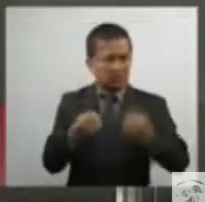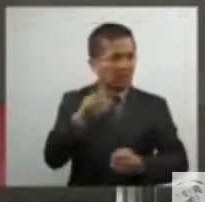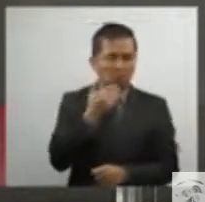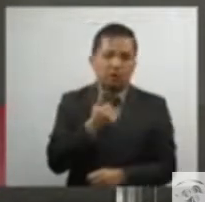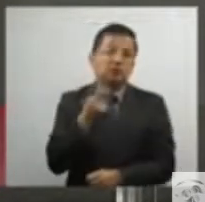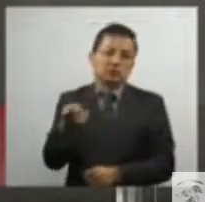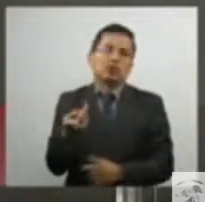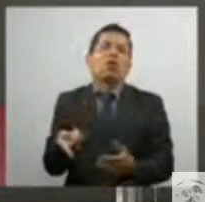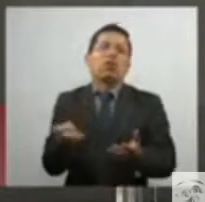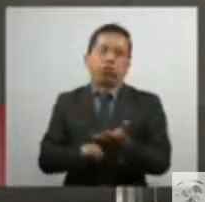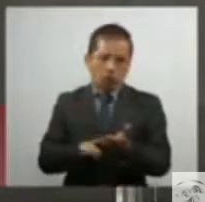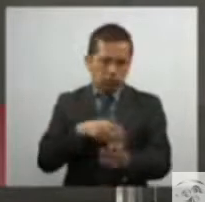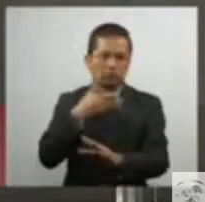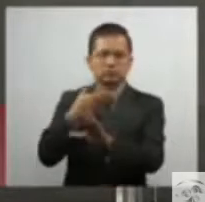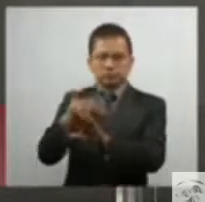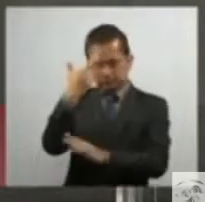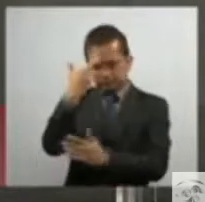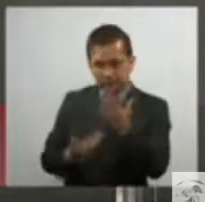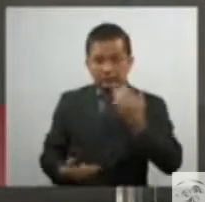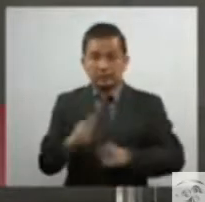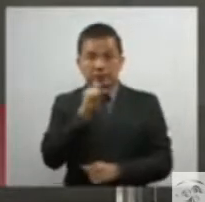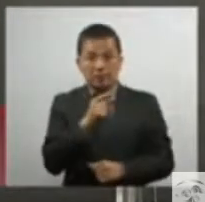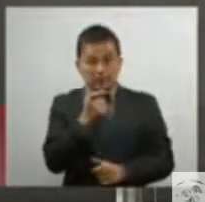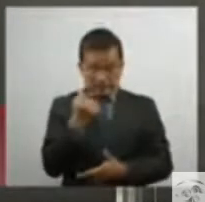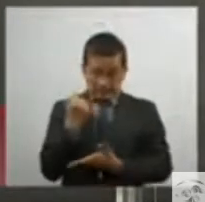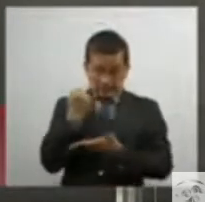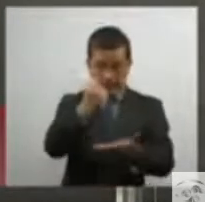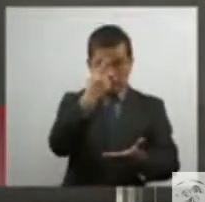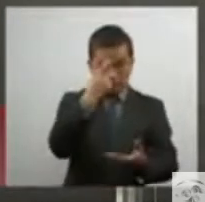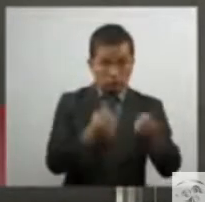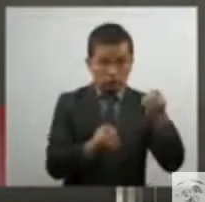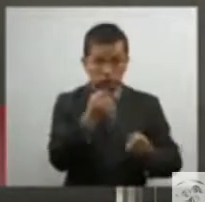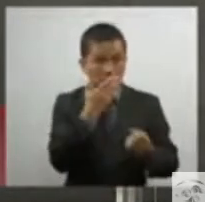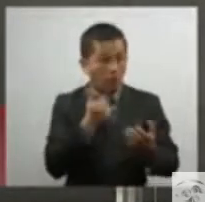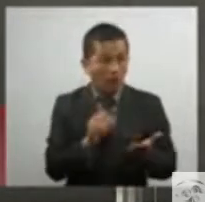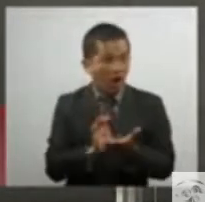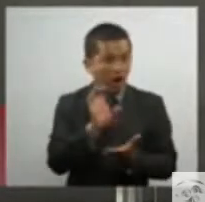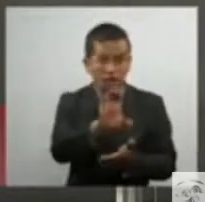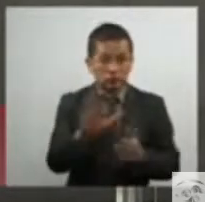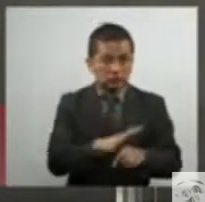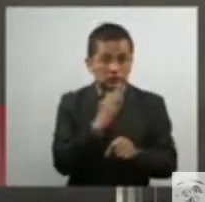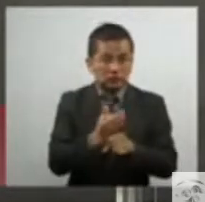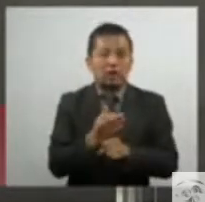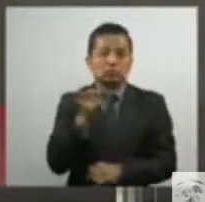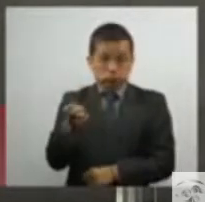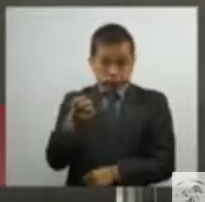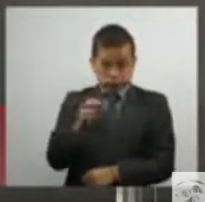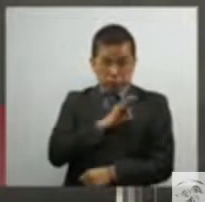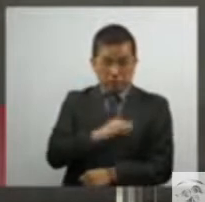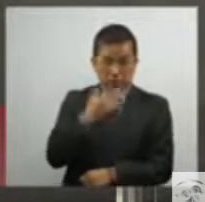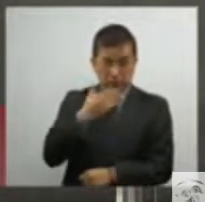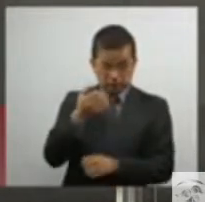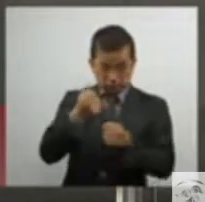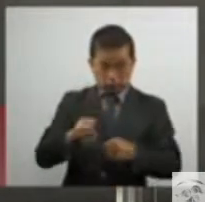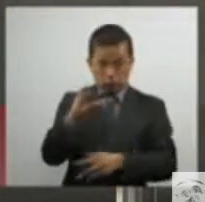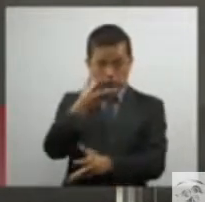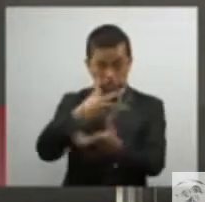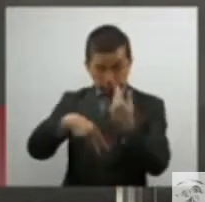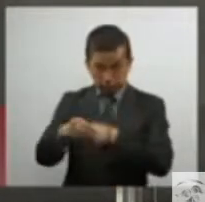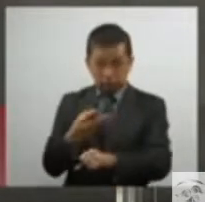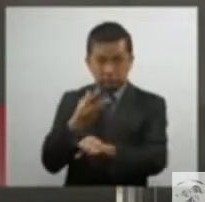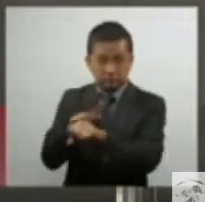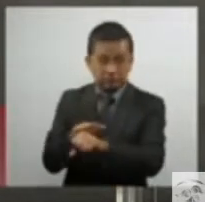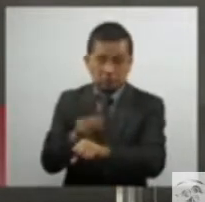con la reducción del presupuesto al sistema de justicia, estas tampoco tienen garantías de reparación del daño, situación que se